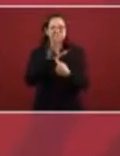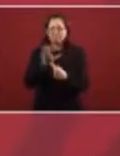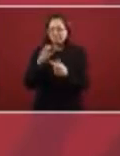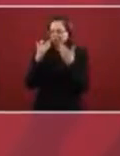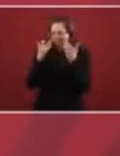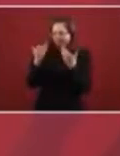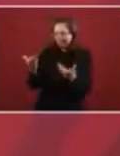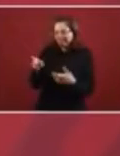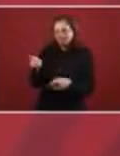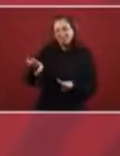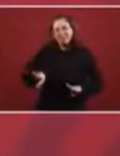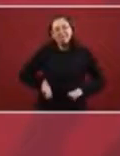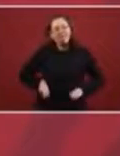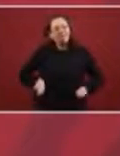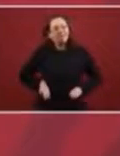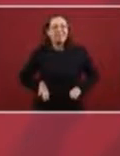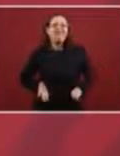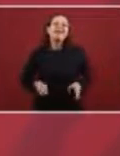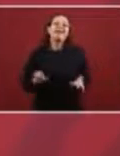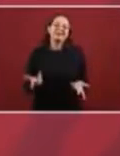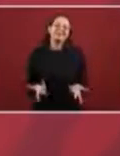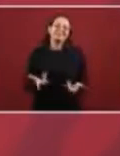ponen en la superficie